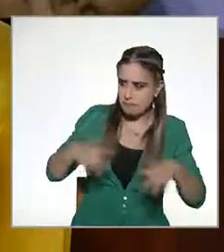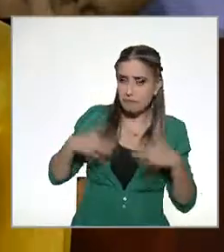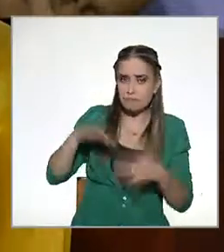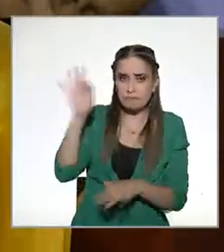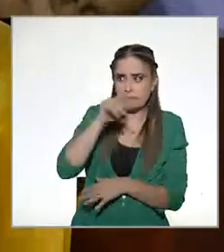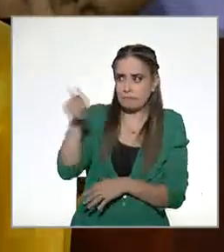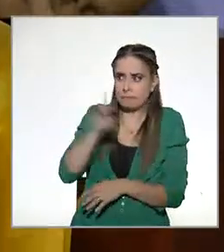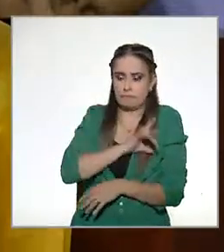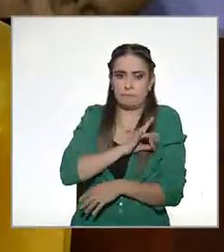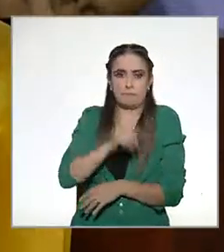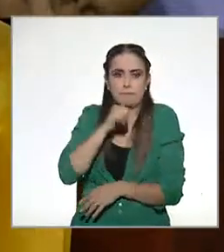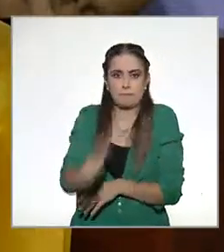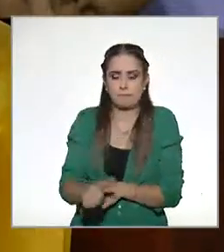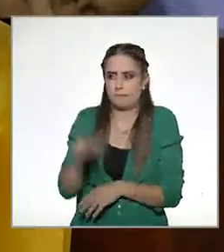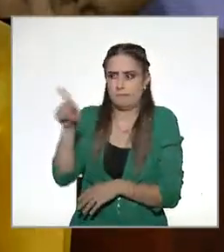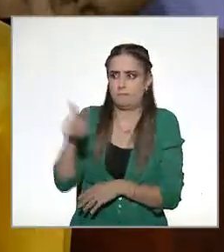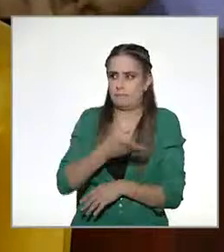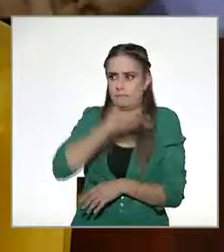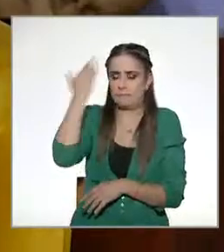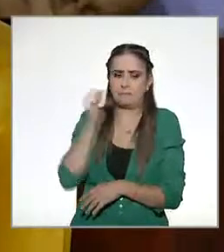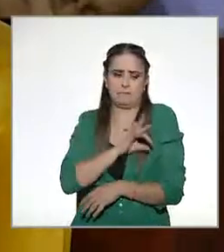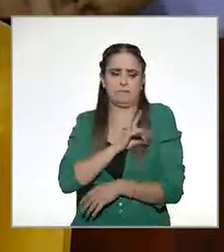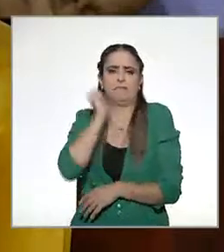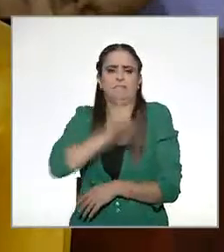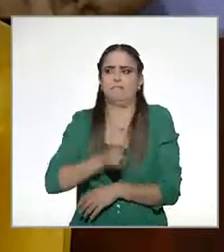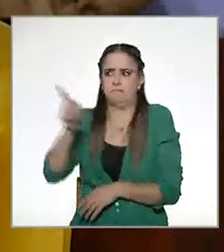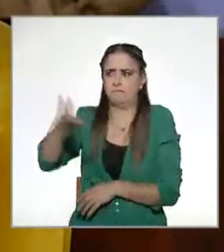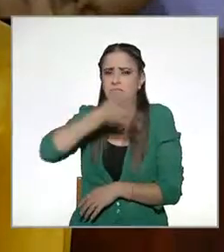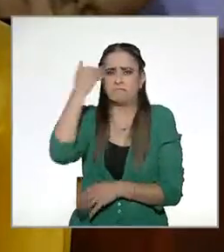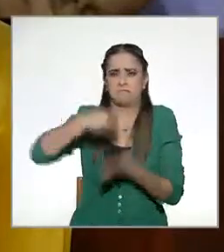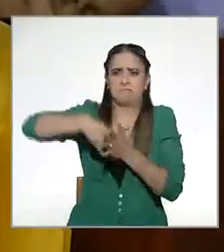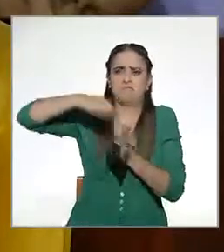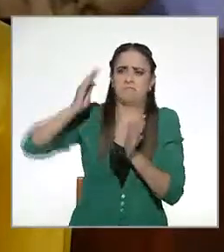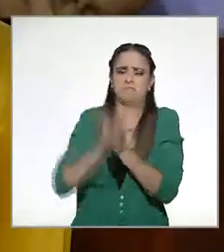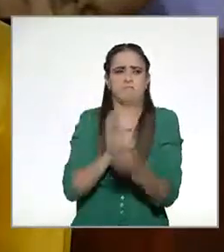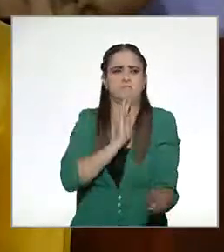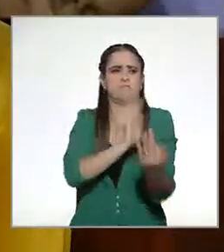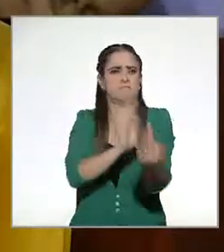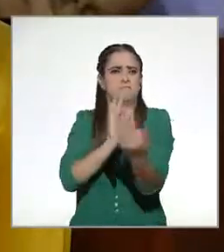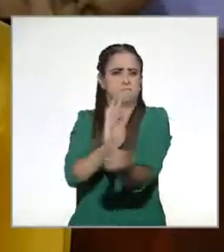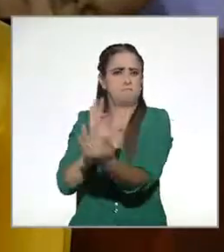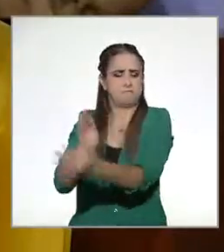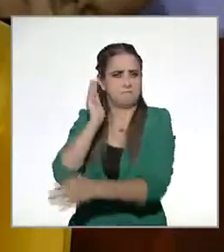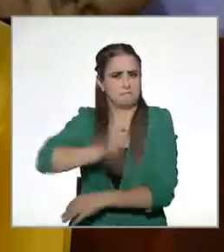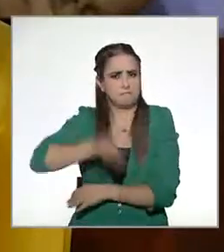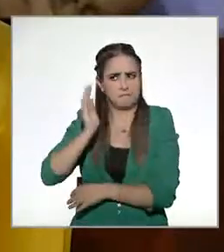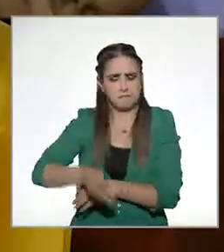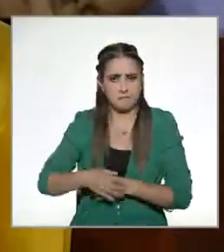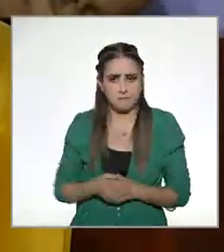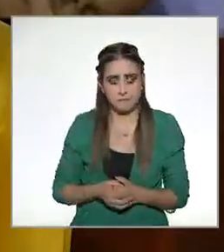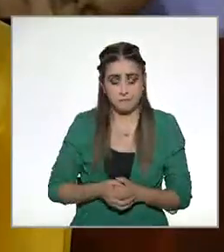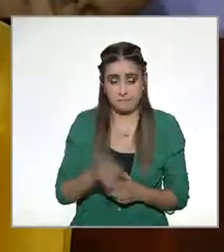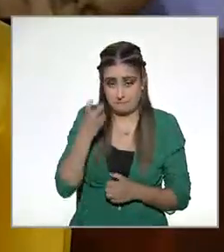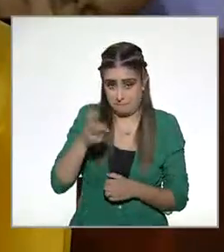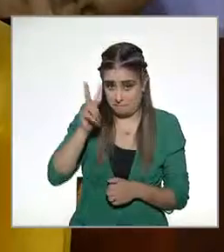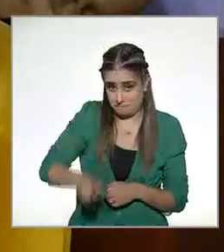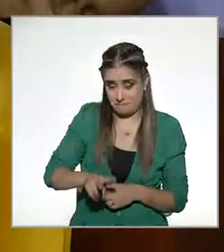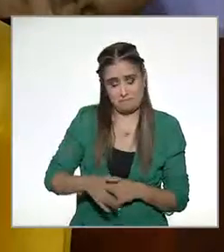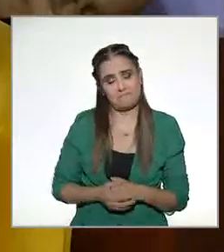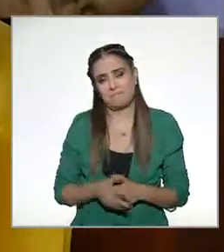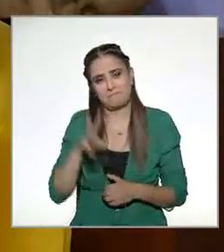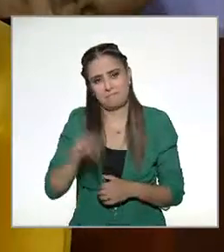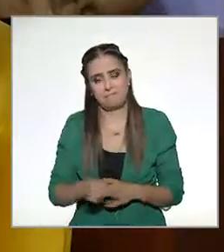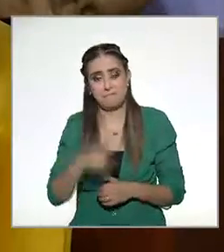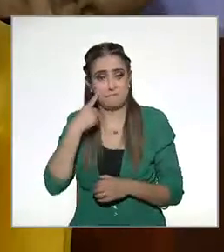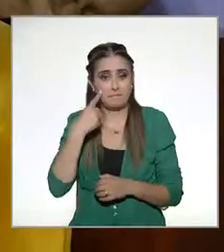no conoce esa sensación y porque se enfrenta a todo tal cual es. Aunque la realidad no es así. Les quiero compartir una frase de